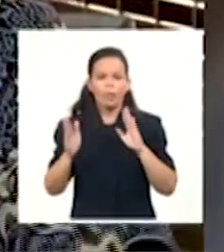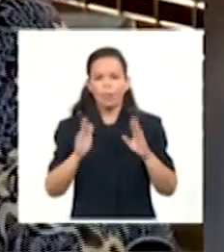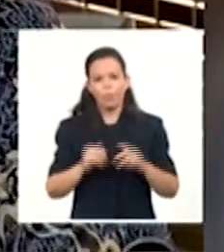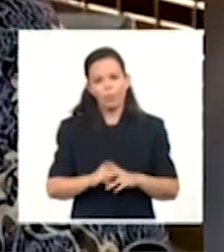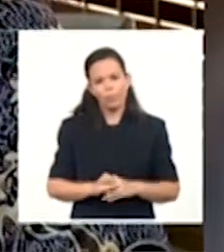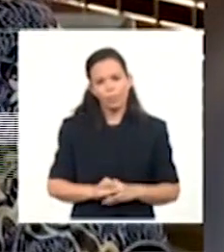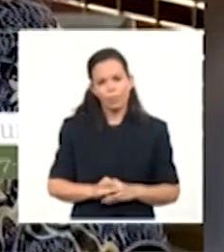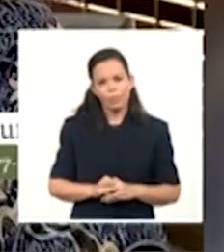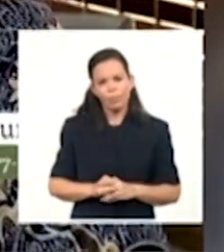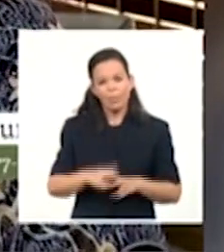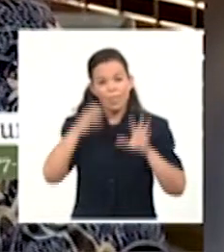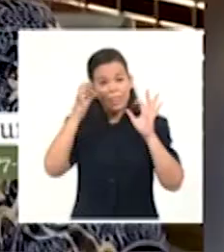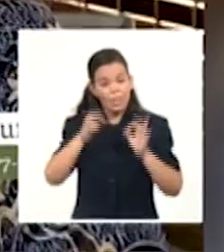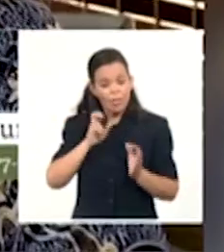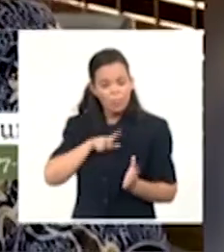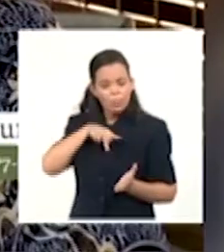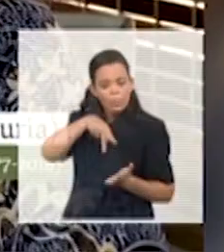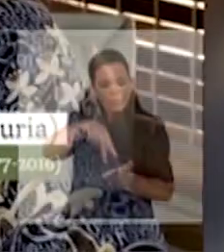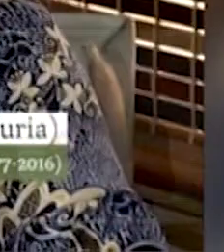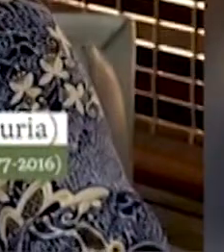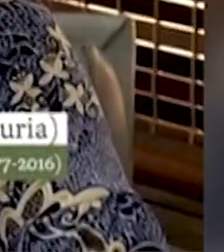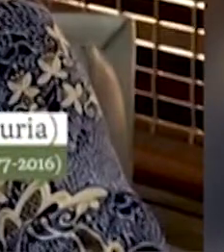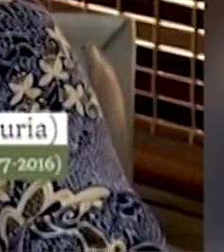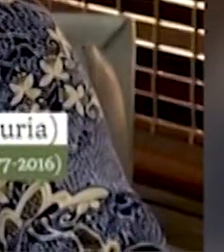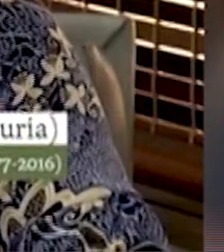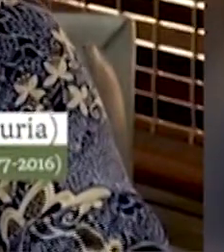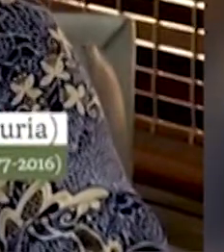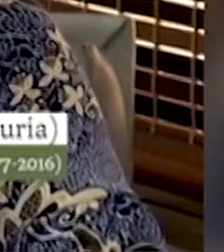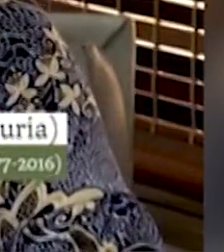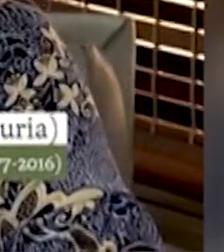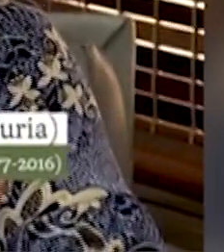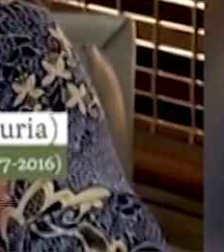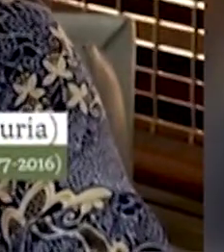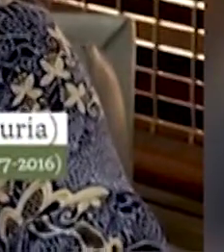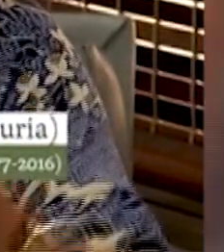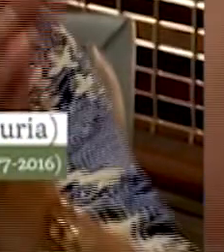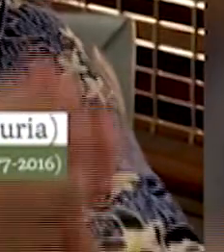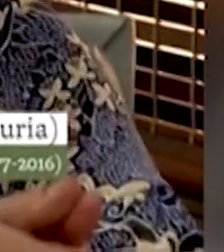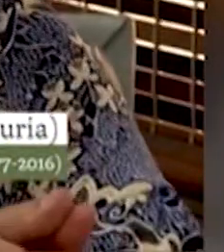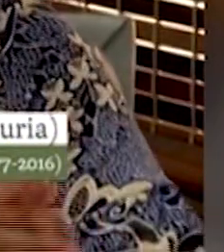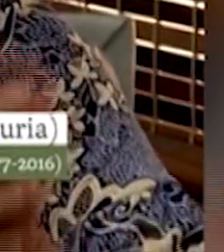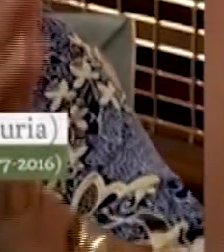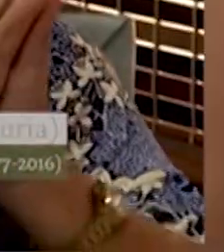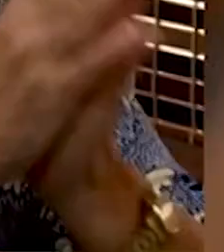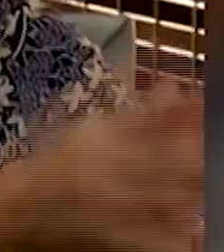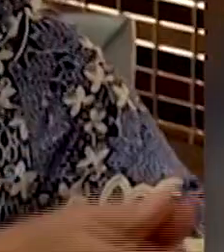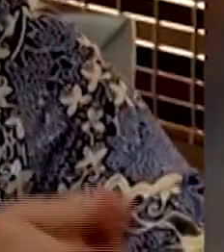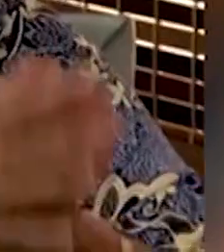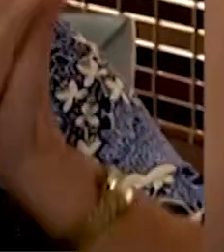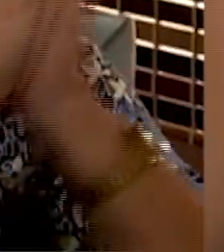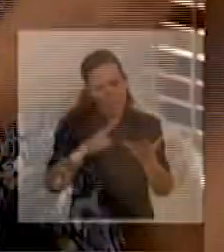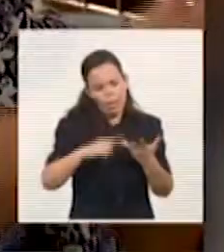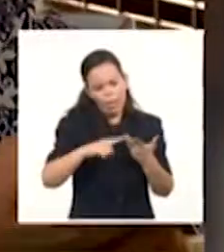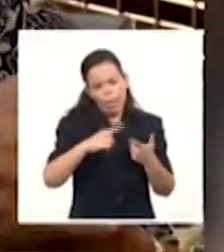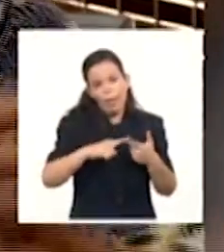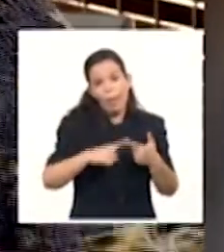una situación, al final decía, sí, estamos así, así. Pero esto lo vamos a superar y vamos a vencer y